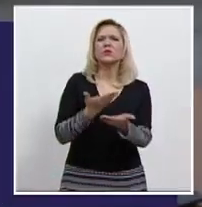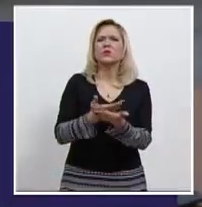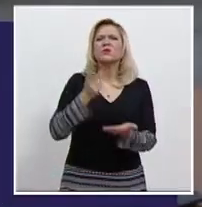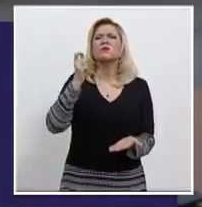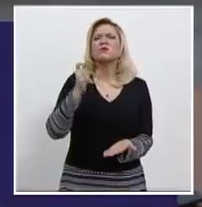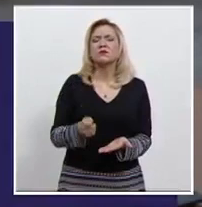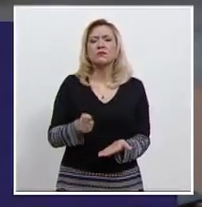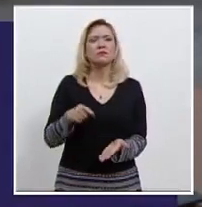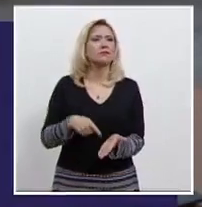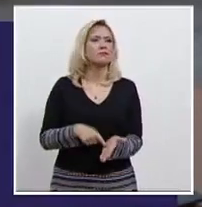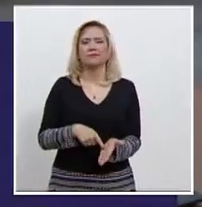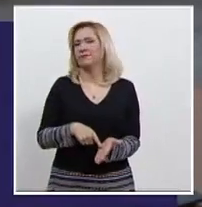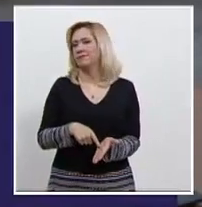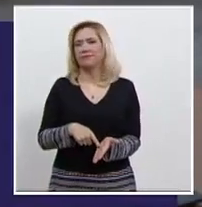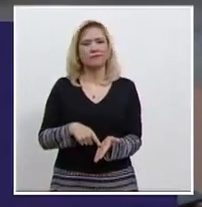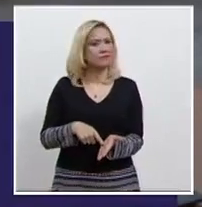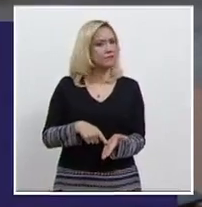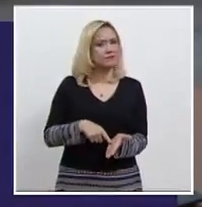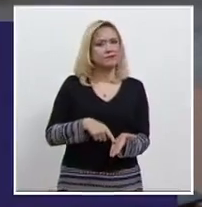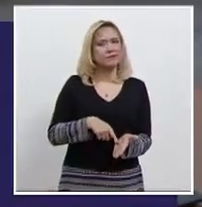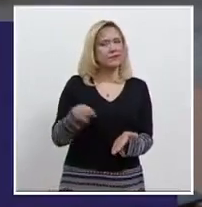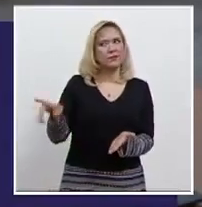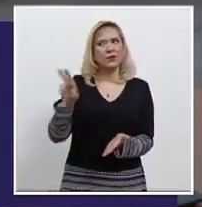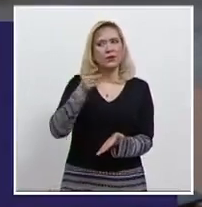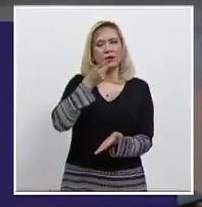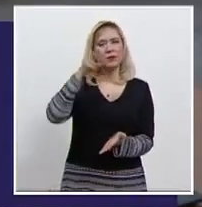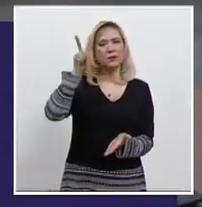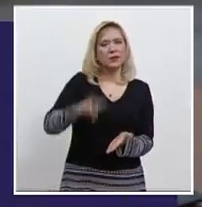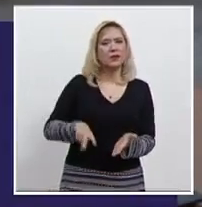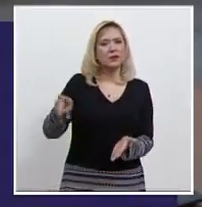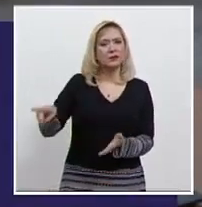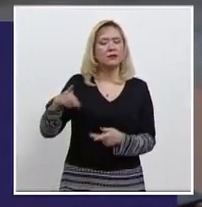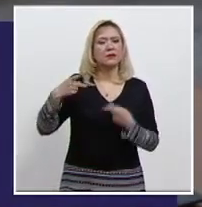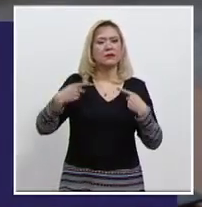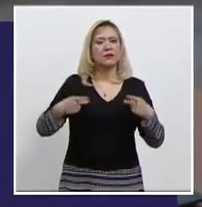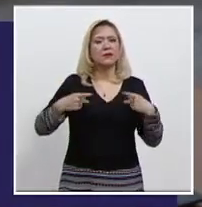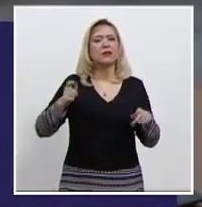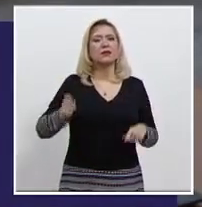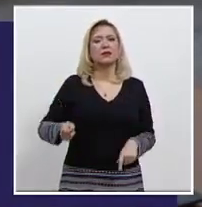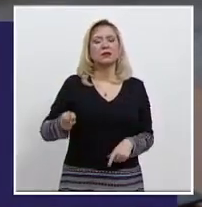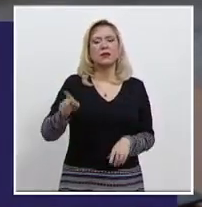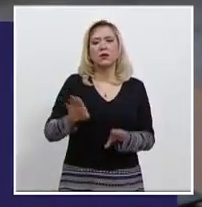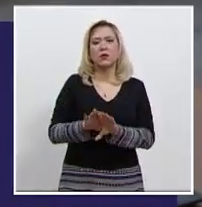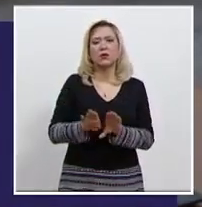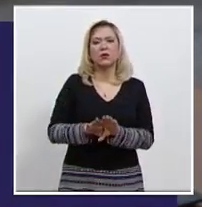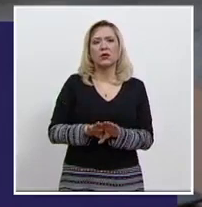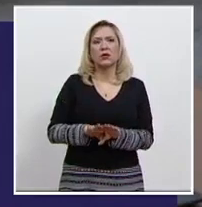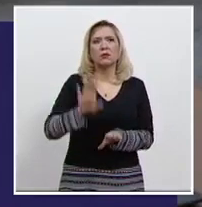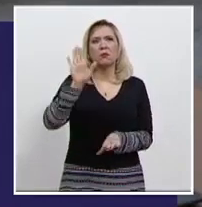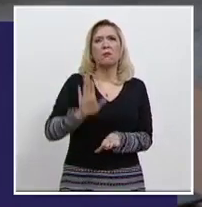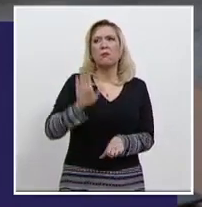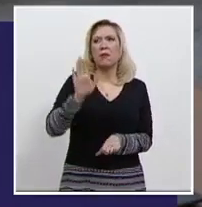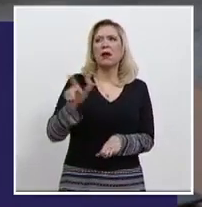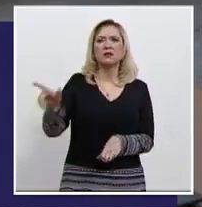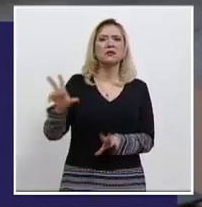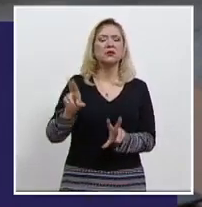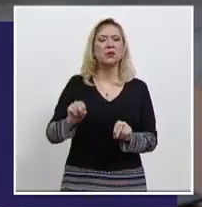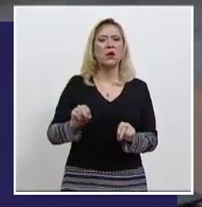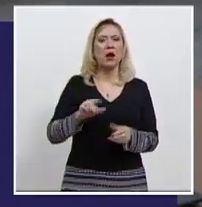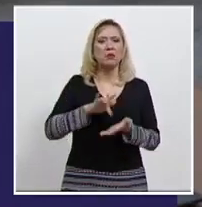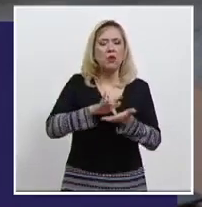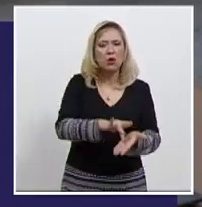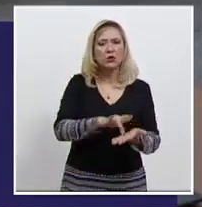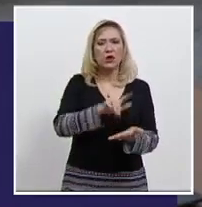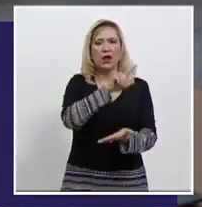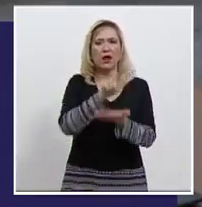que es incorrecta la afirmación de la parte actora en el sentido de que el ISM genera inseguridad y falta de certidumbre jurídica y